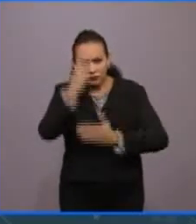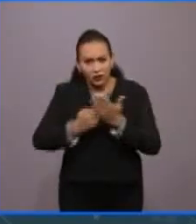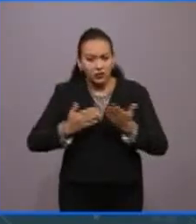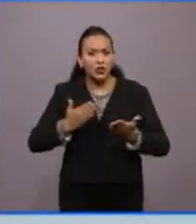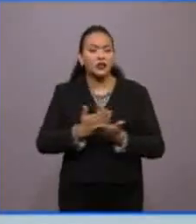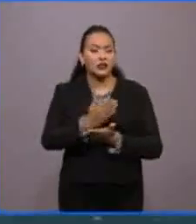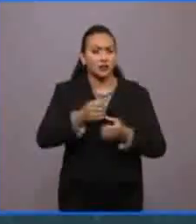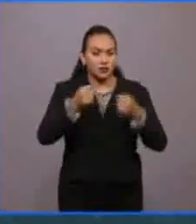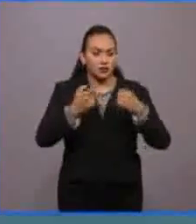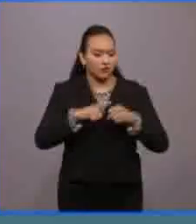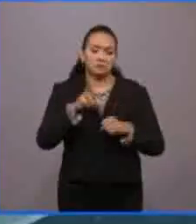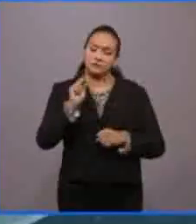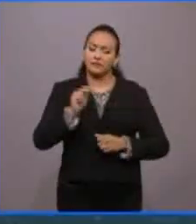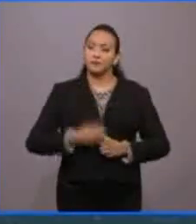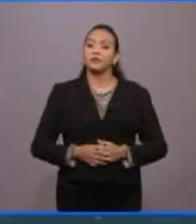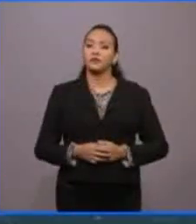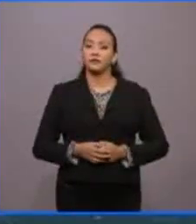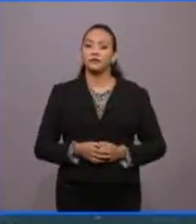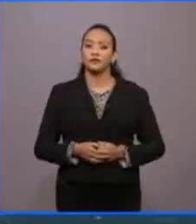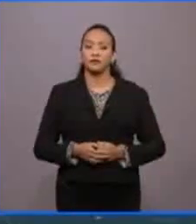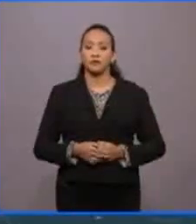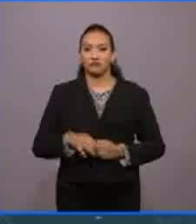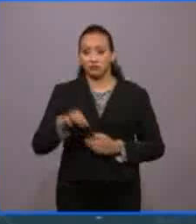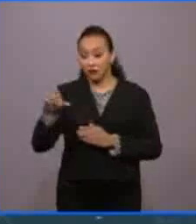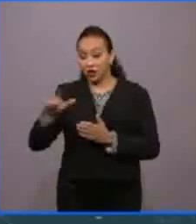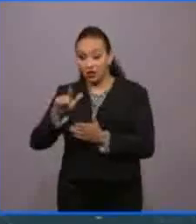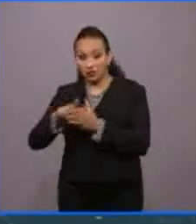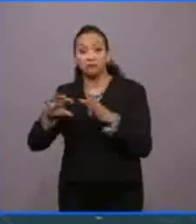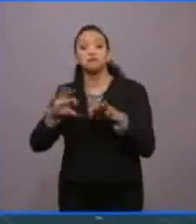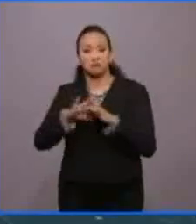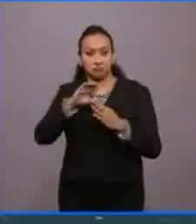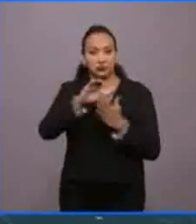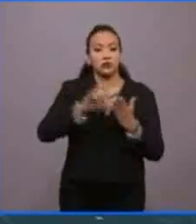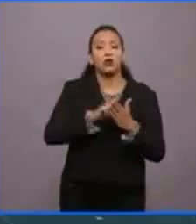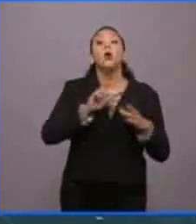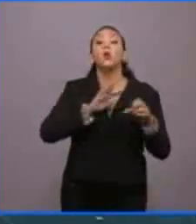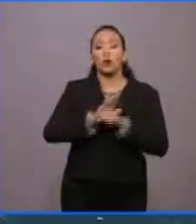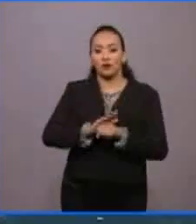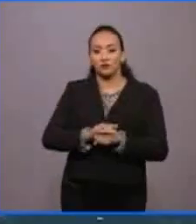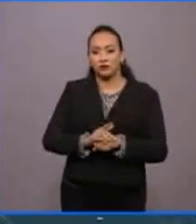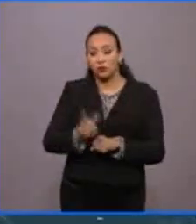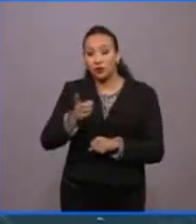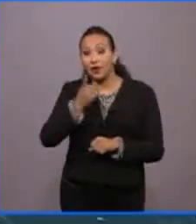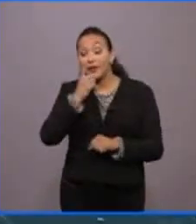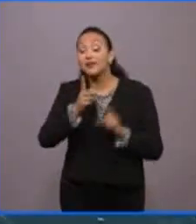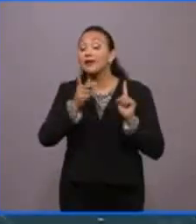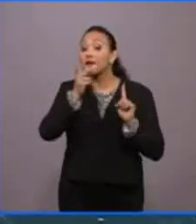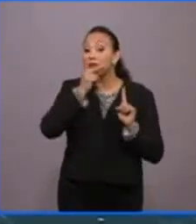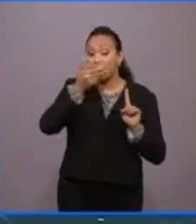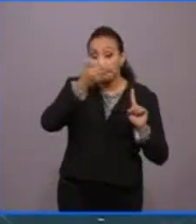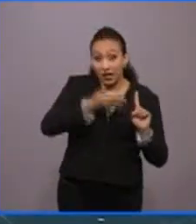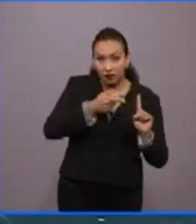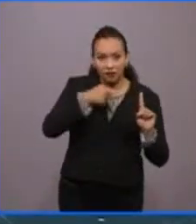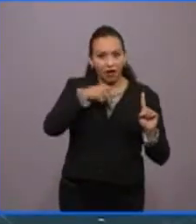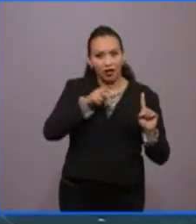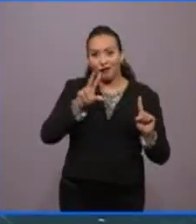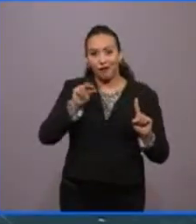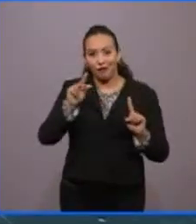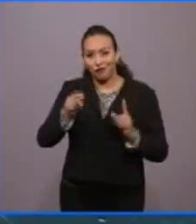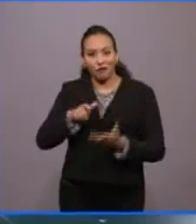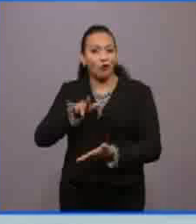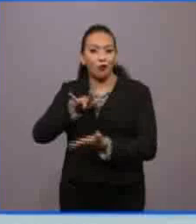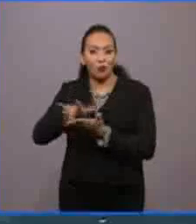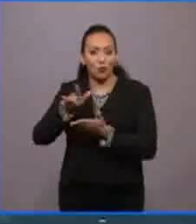seguridad social. Es constitucional el auto de vinculación a proceso de padre que ha incumplido con los deberes de